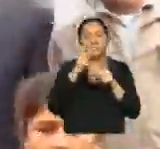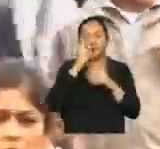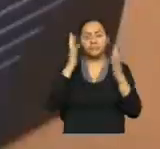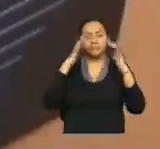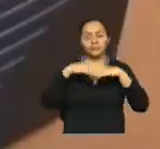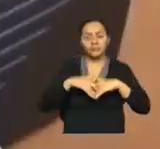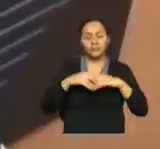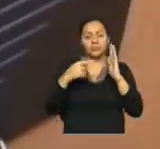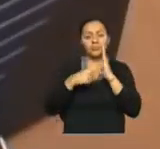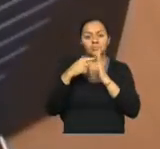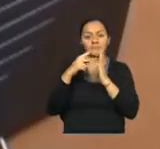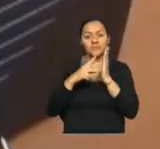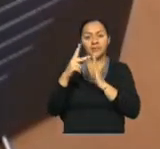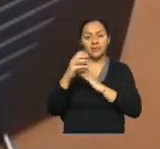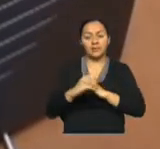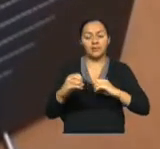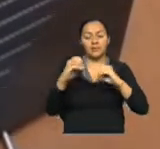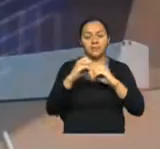y la evasión tributaria.